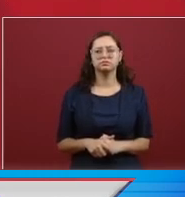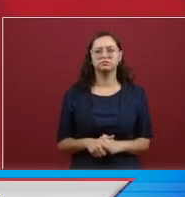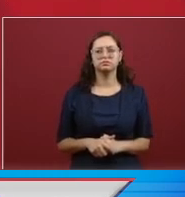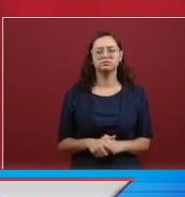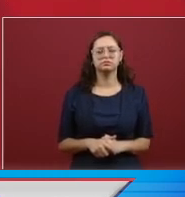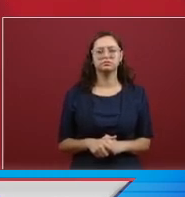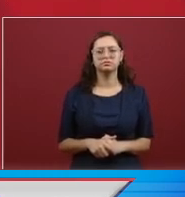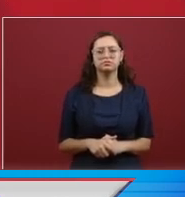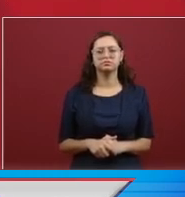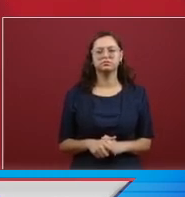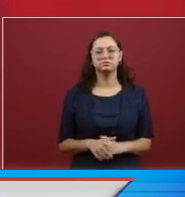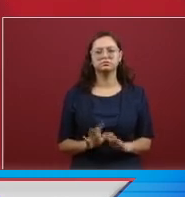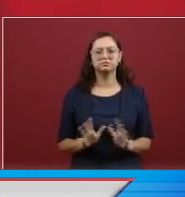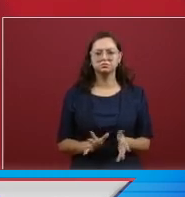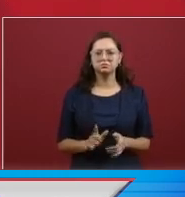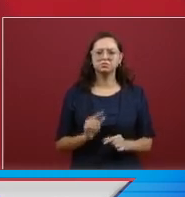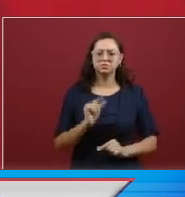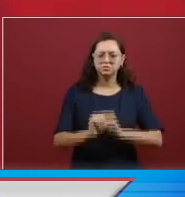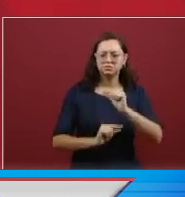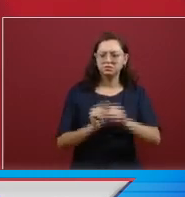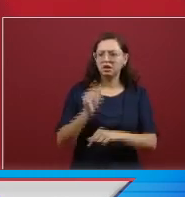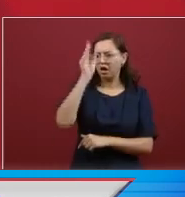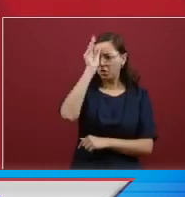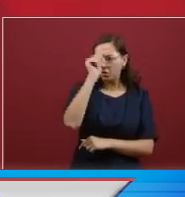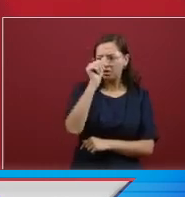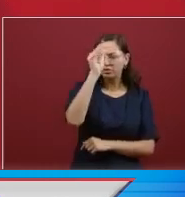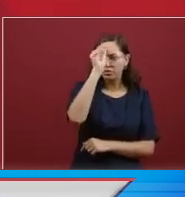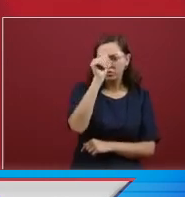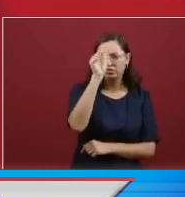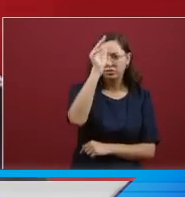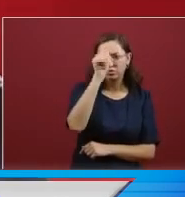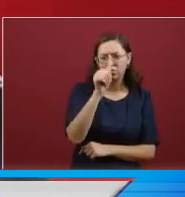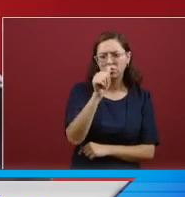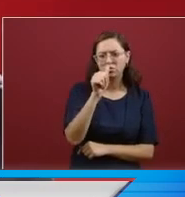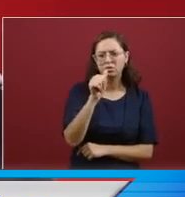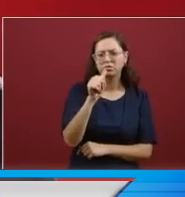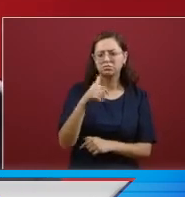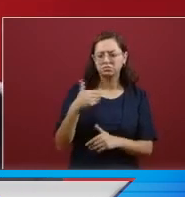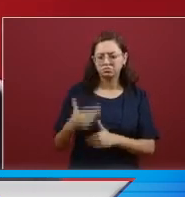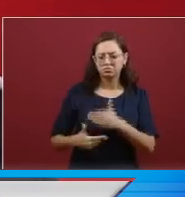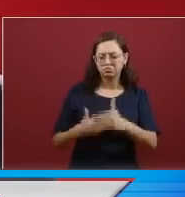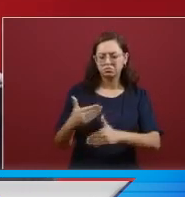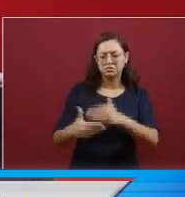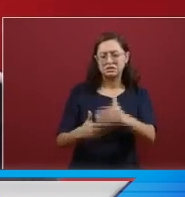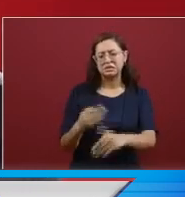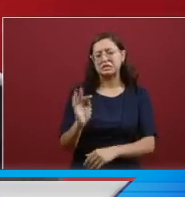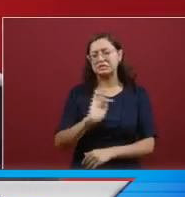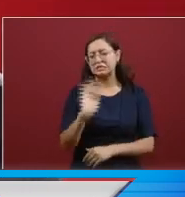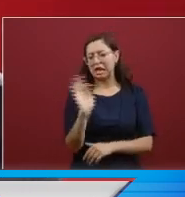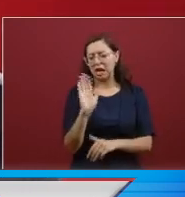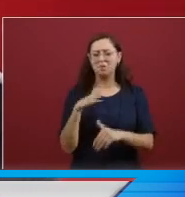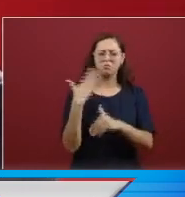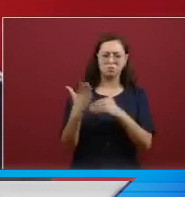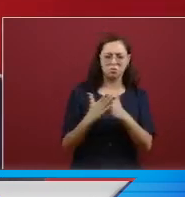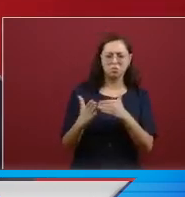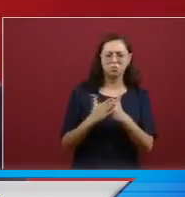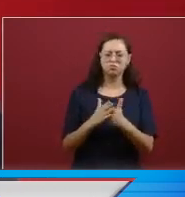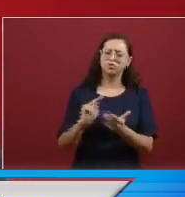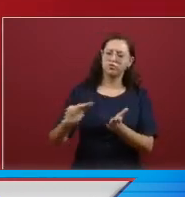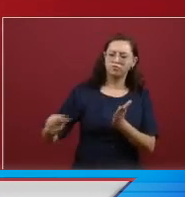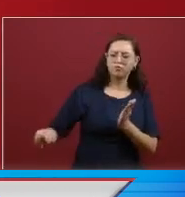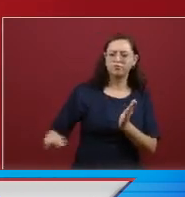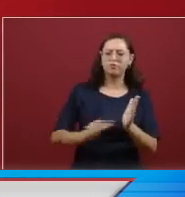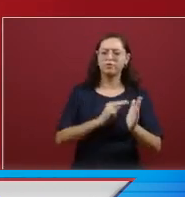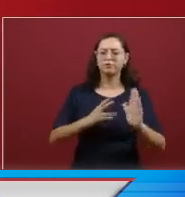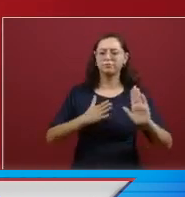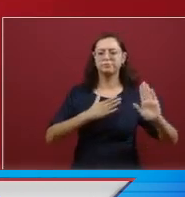Para enfrentar el fenómeno migratorio es necesario el desarrollo de los pueblos de Centroamérica y el sur-sureste de México. En la reunión estuvo presente